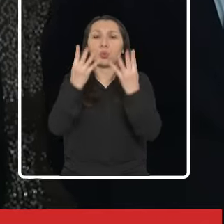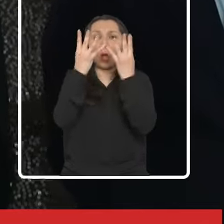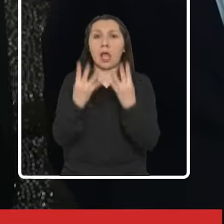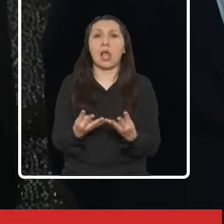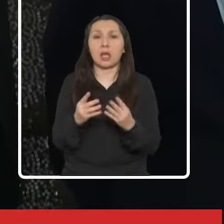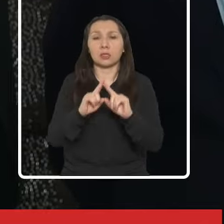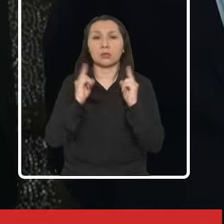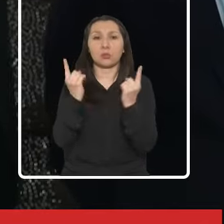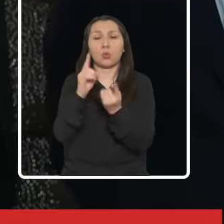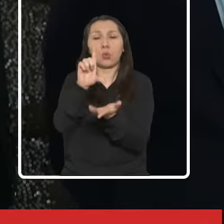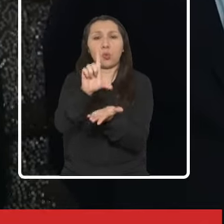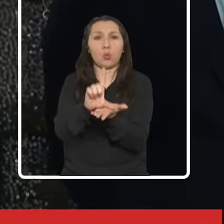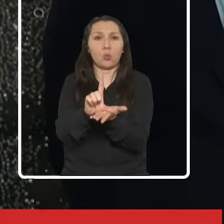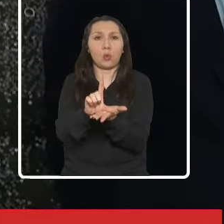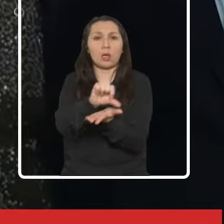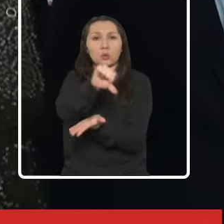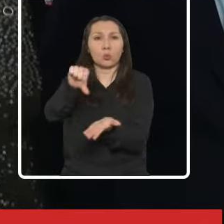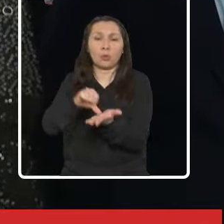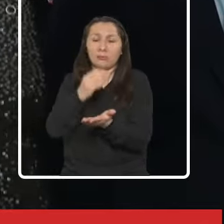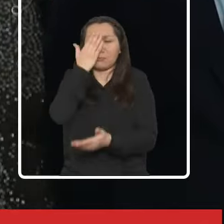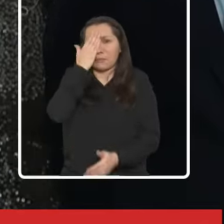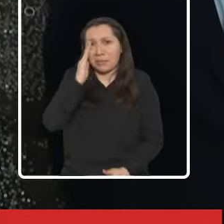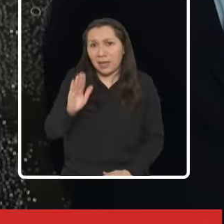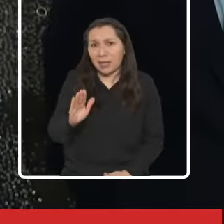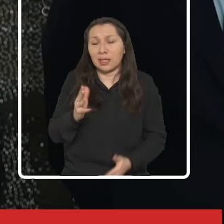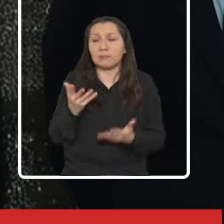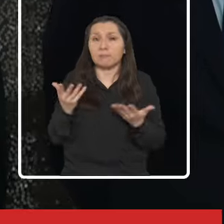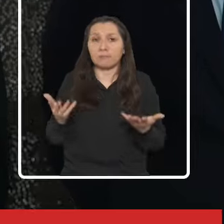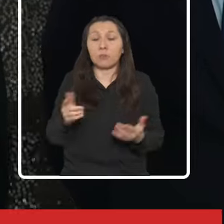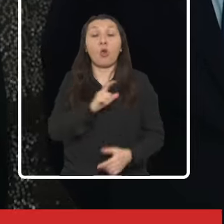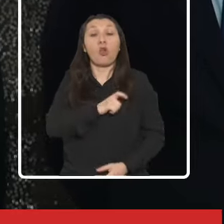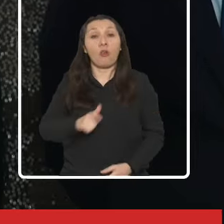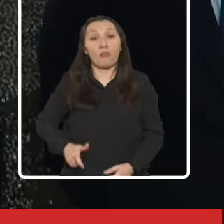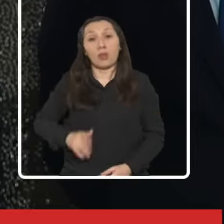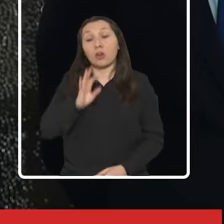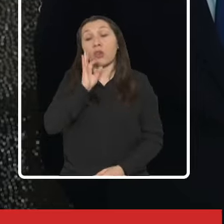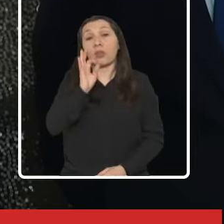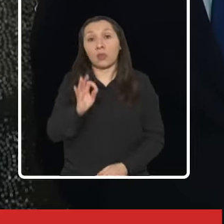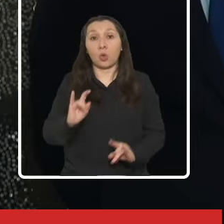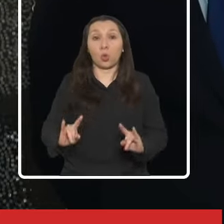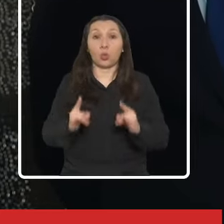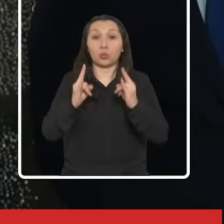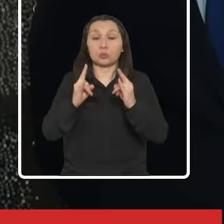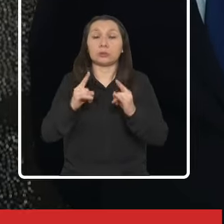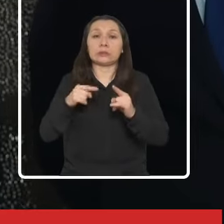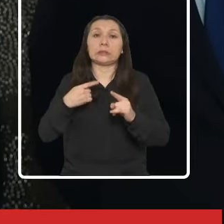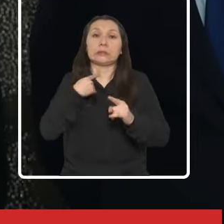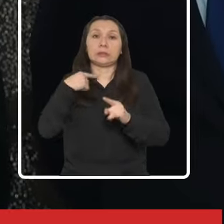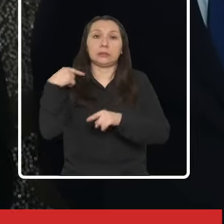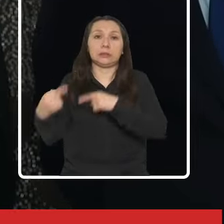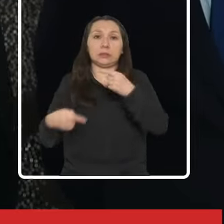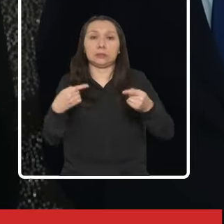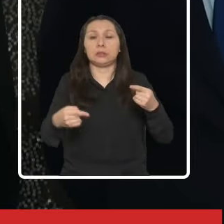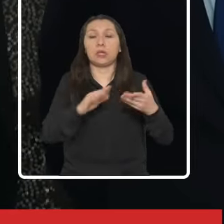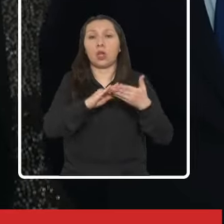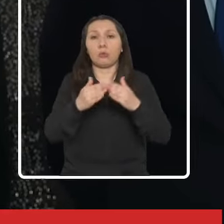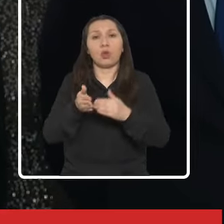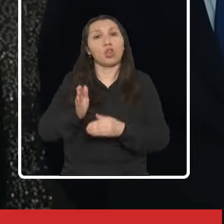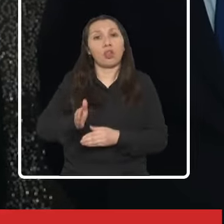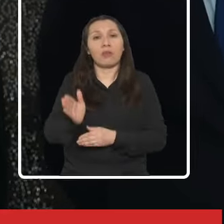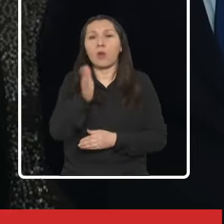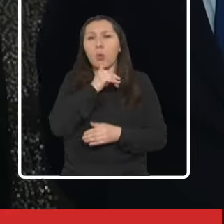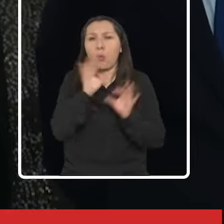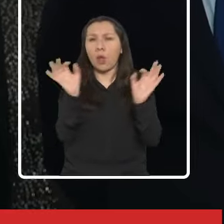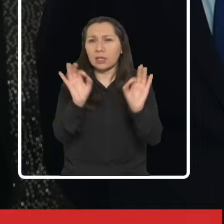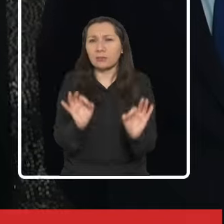cárcel en un radio urbano para ella le parece una mala idea? Incluso su gobierno ha reconocido que esta construcción trae un impacto a la comunidad y todavía no